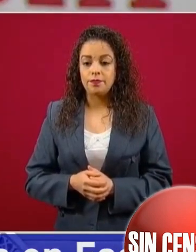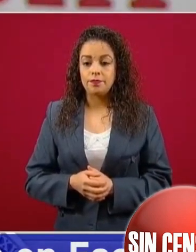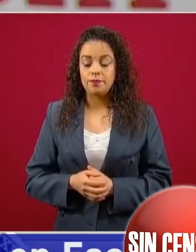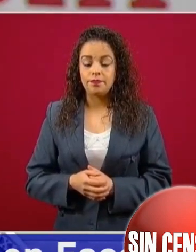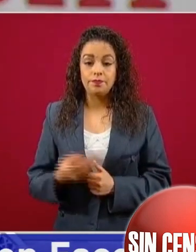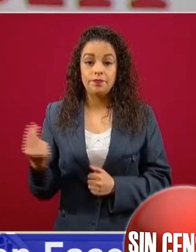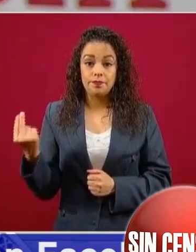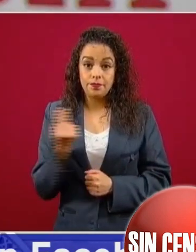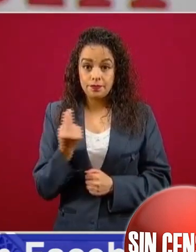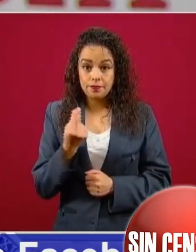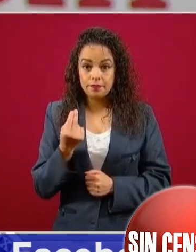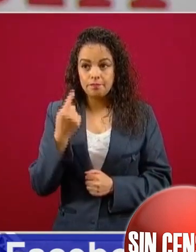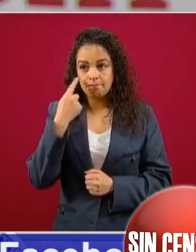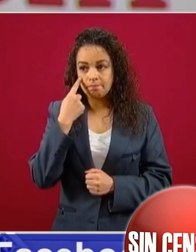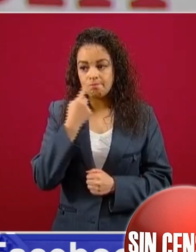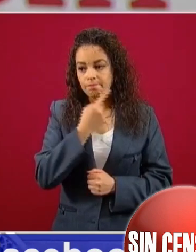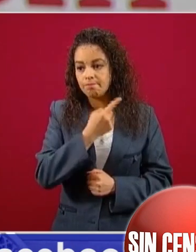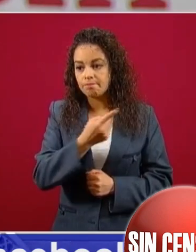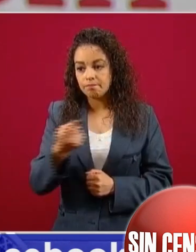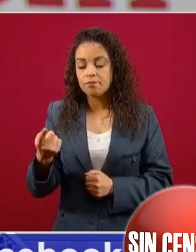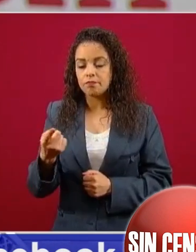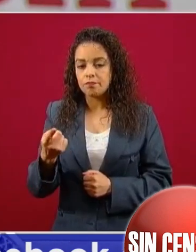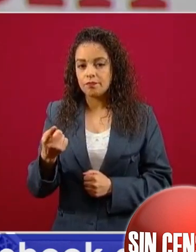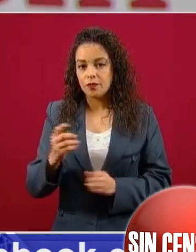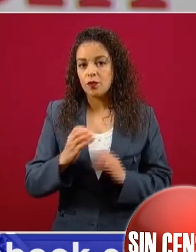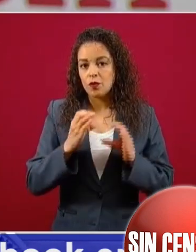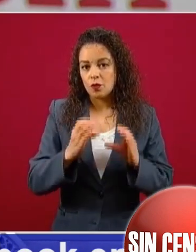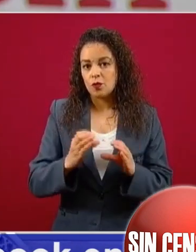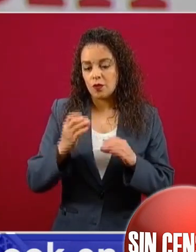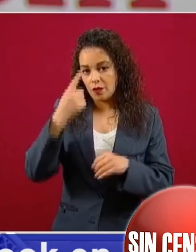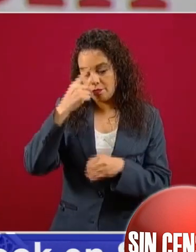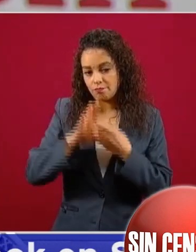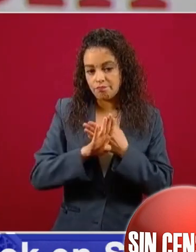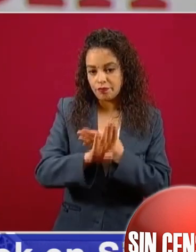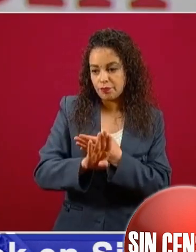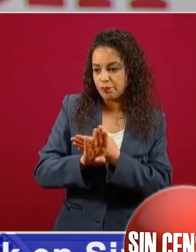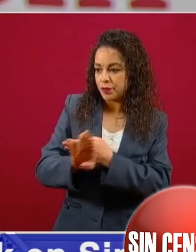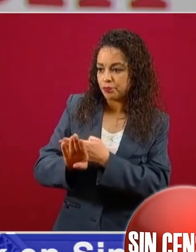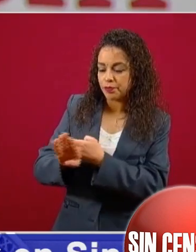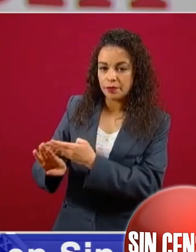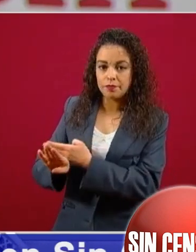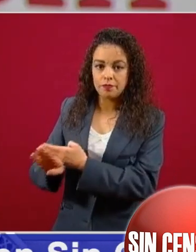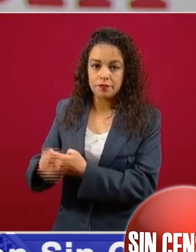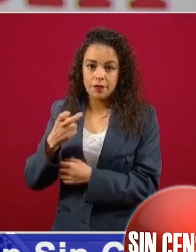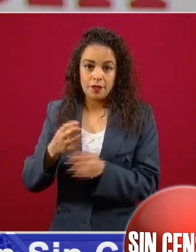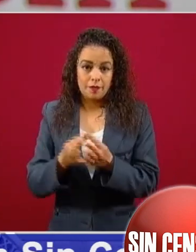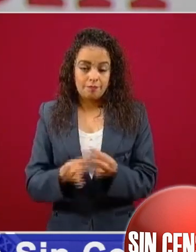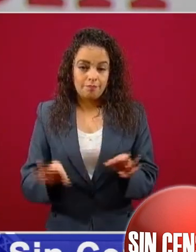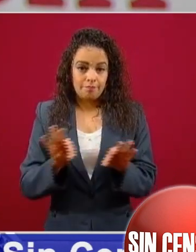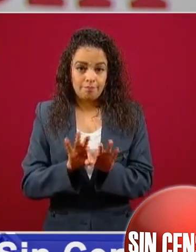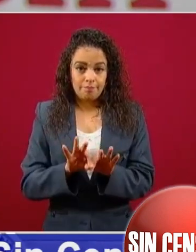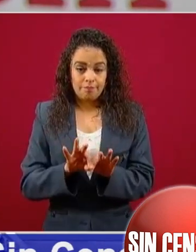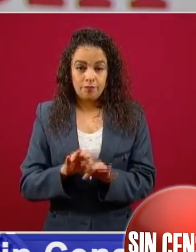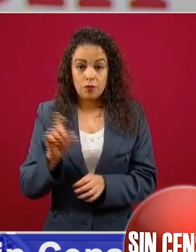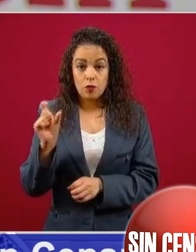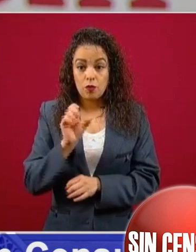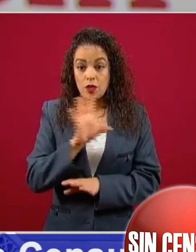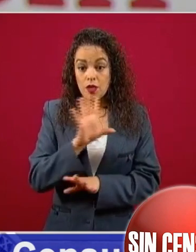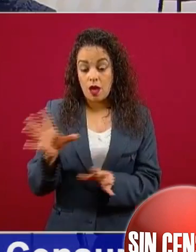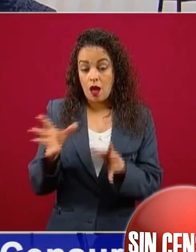buscar siempre medidas de prevención en lo que pues pasa la